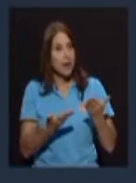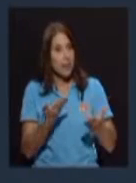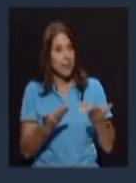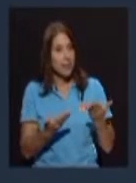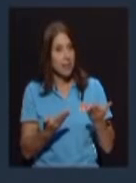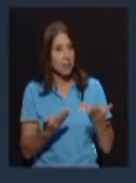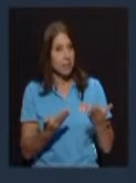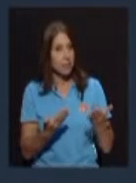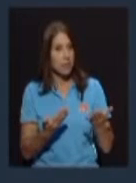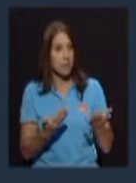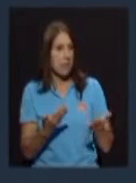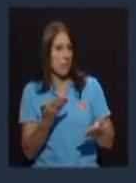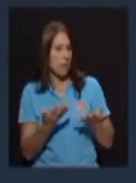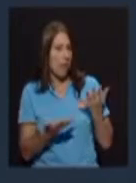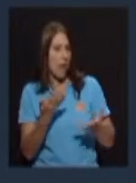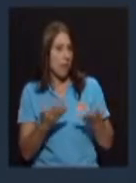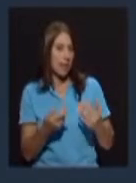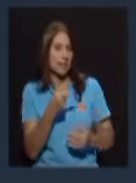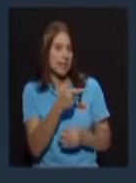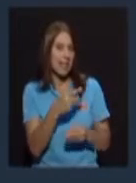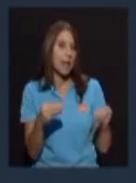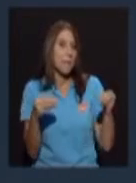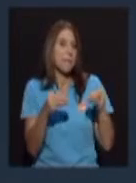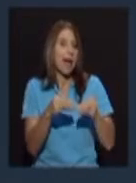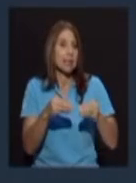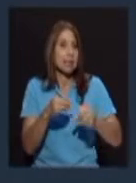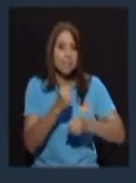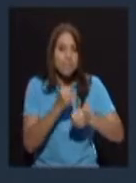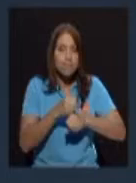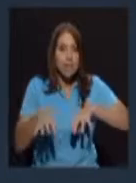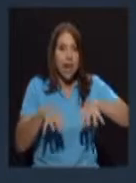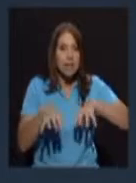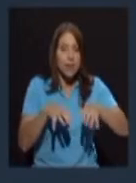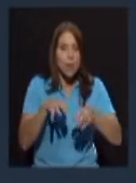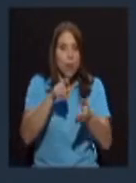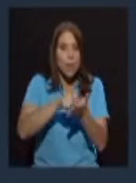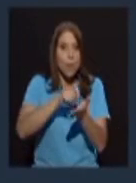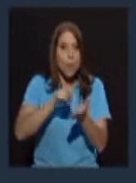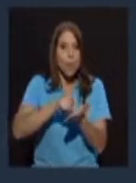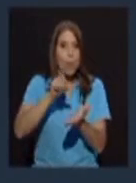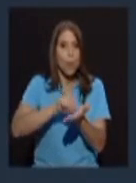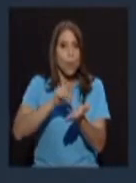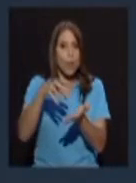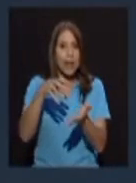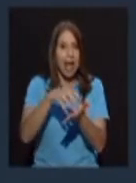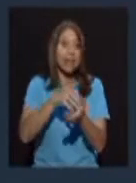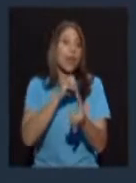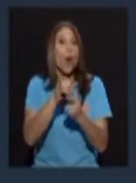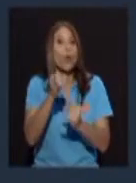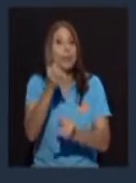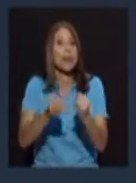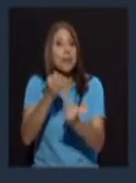no debe andar muy lejos de tal vez ser el más activo publicante o terminador de